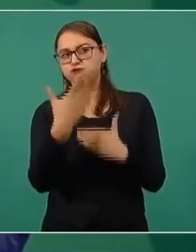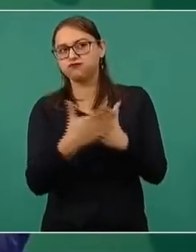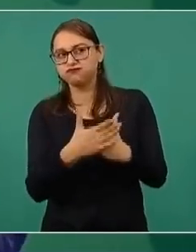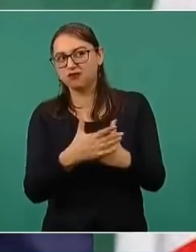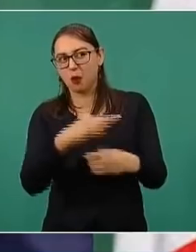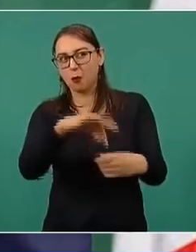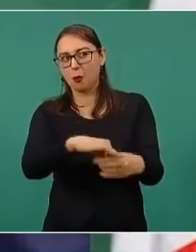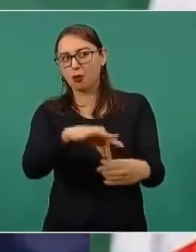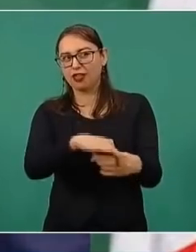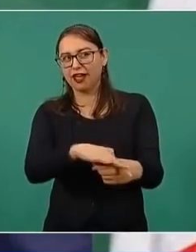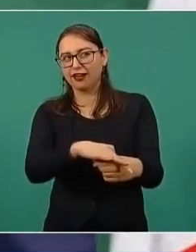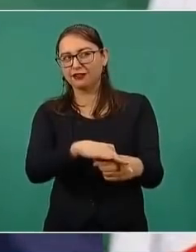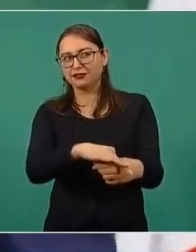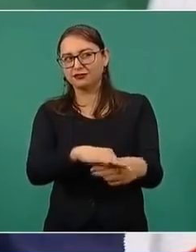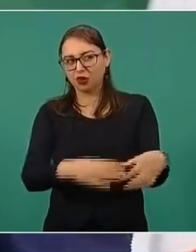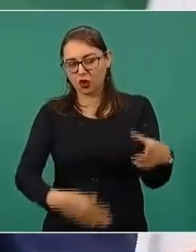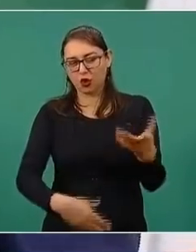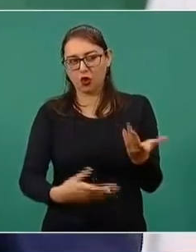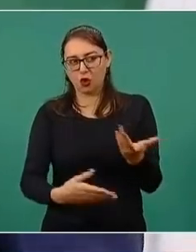contra